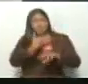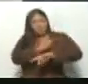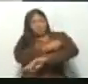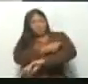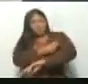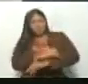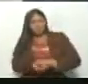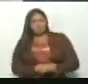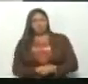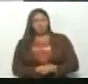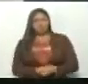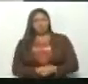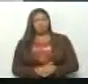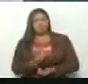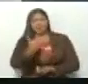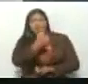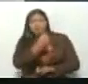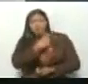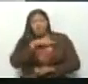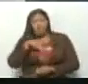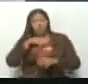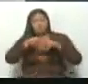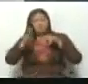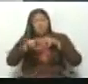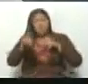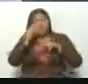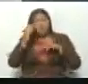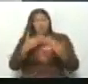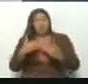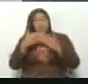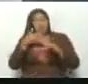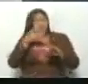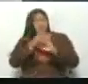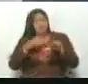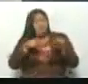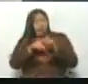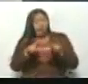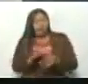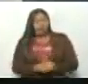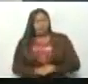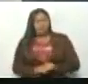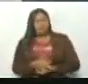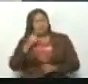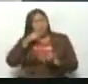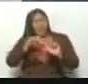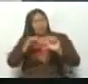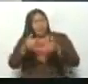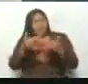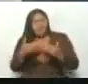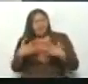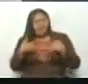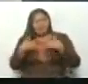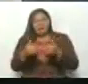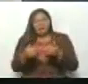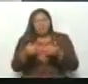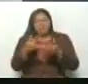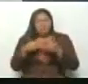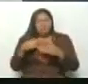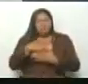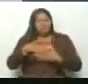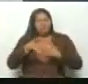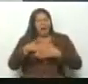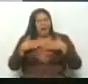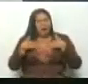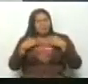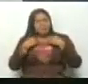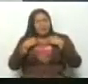un plan de refuerzo. Y nuestras niñas y niños también fueron vacunados en sus escuelas. Desde ahí también comienza la salud y los hábitos sanos para la